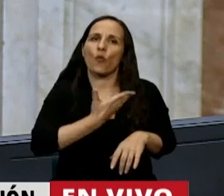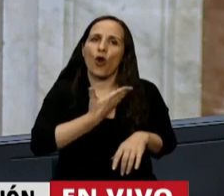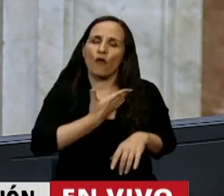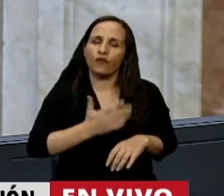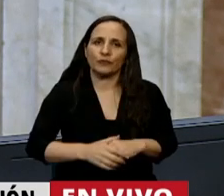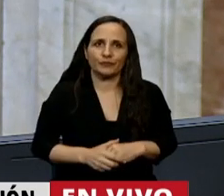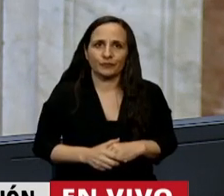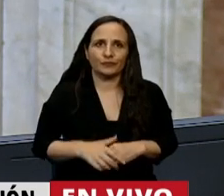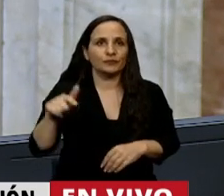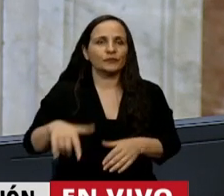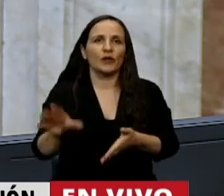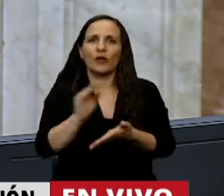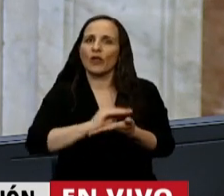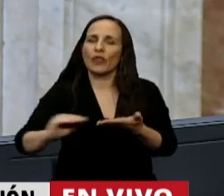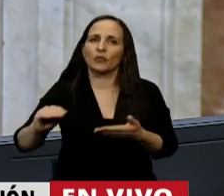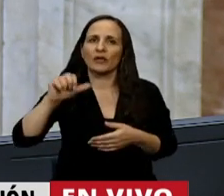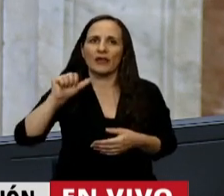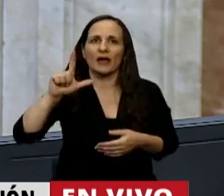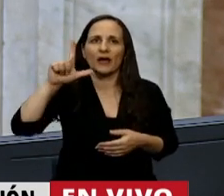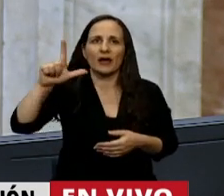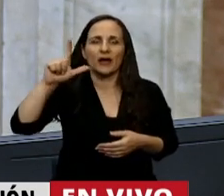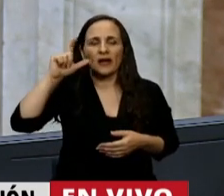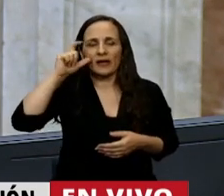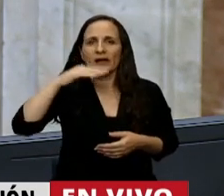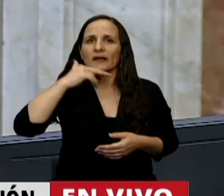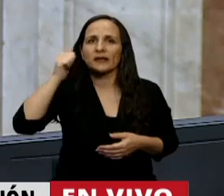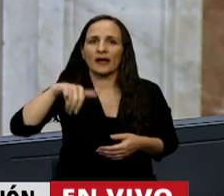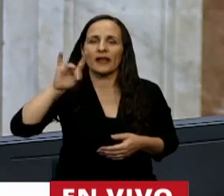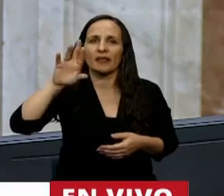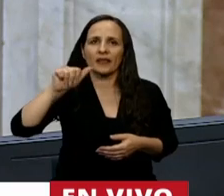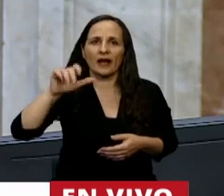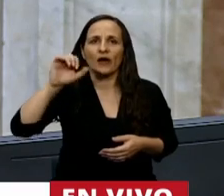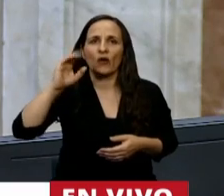En el uso de la palabra, la diputada Alejandra Obeid.